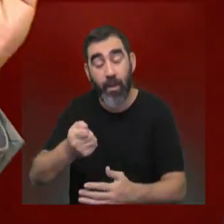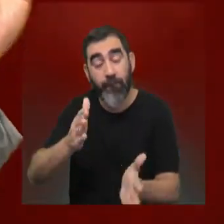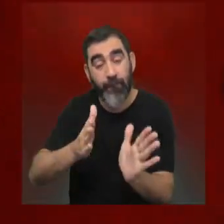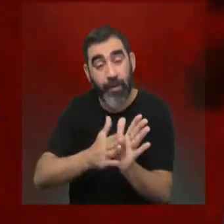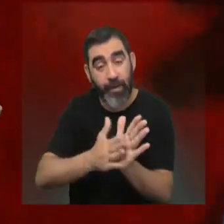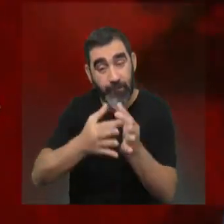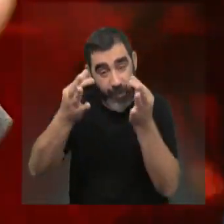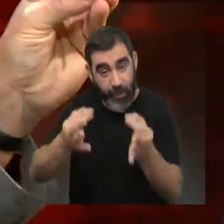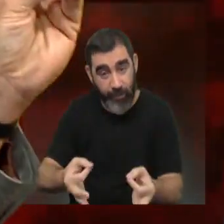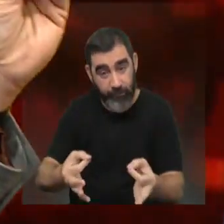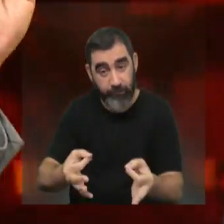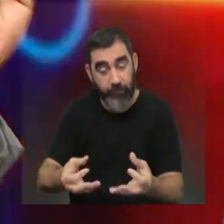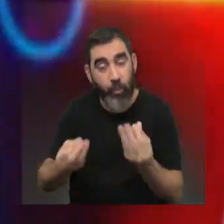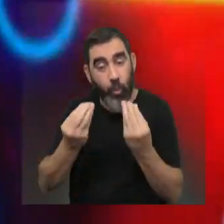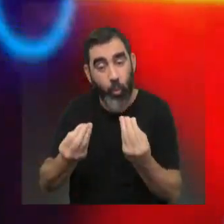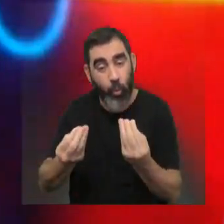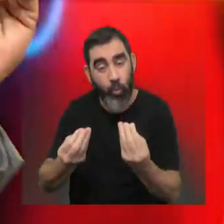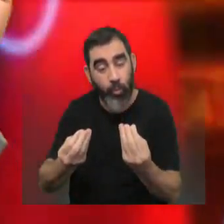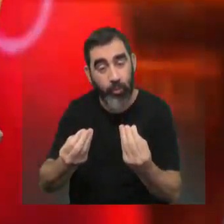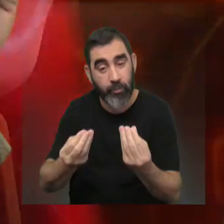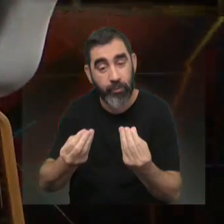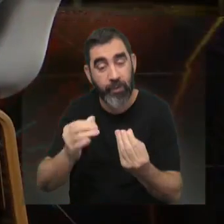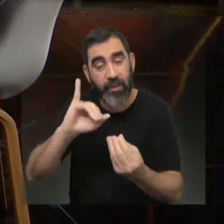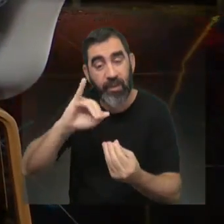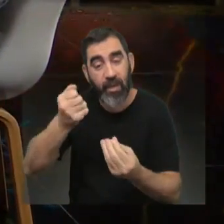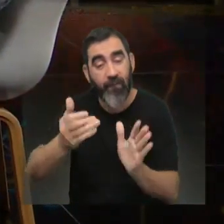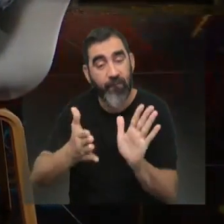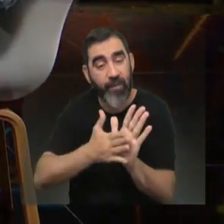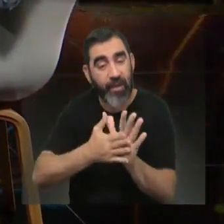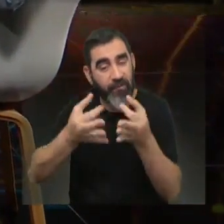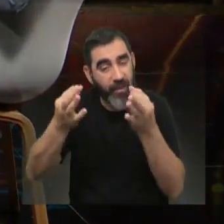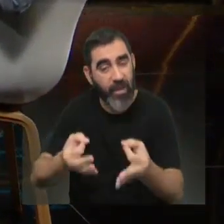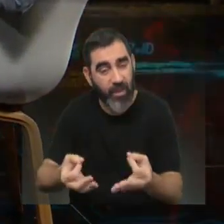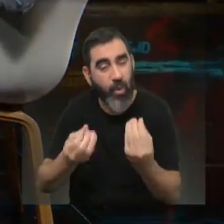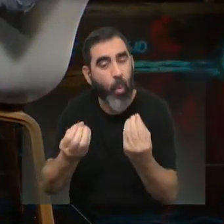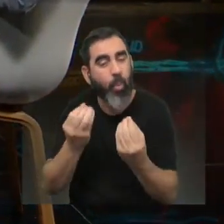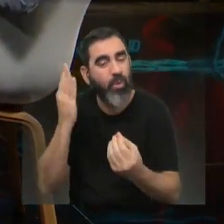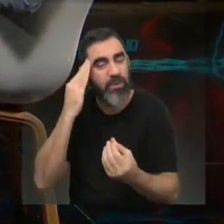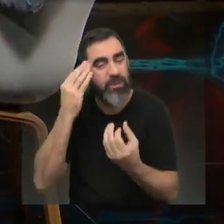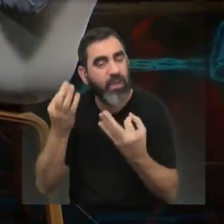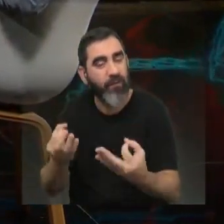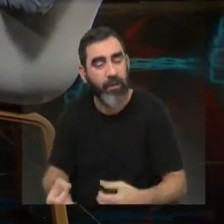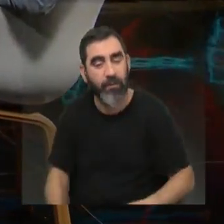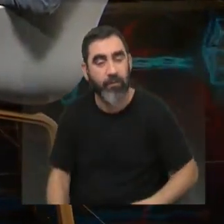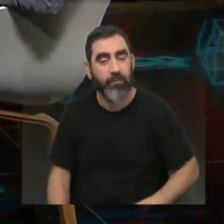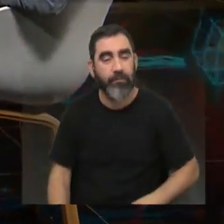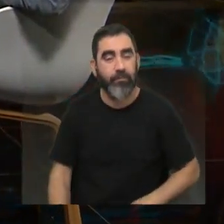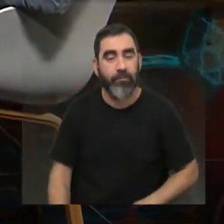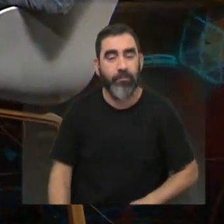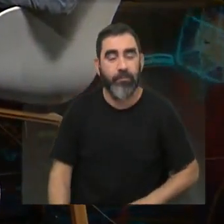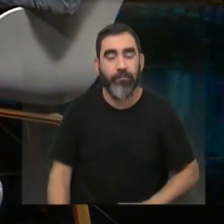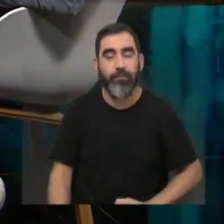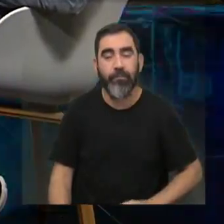verificada. ¿Cómo, otra vez, una definición que no debe haber una sola, pero cómo la podemos definir y en qué